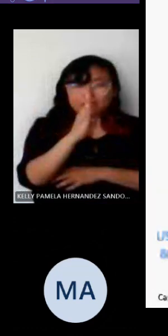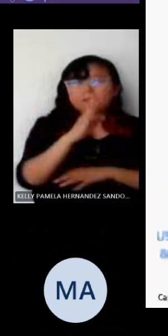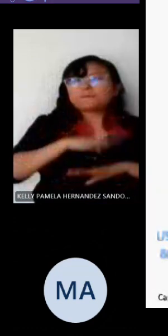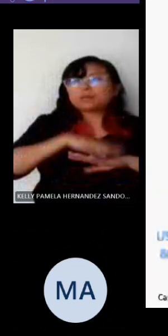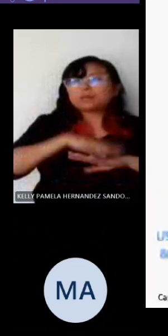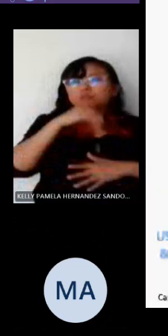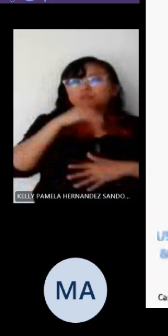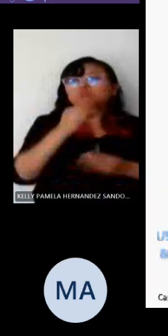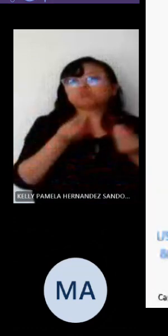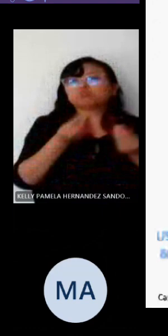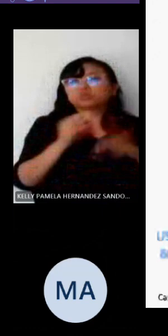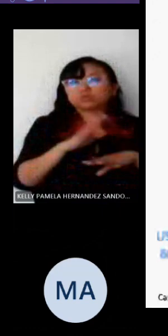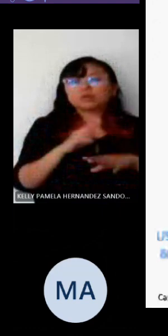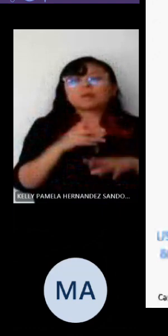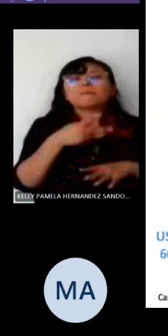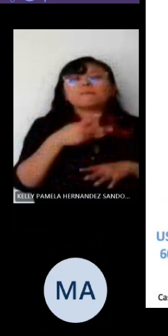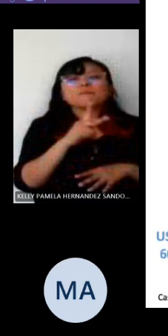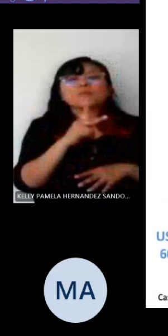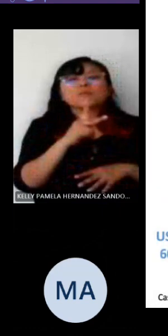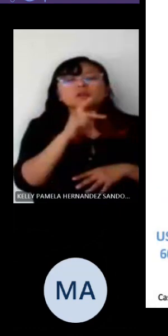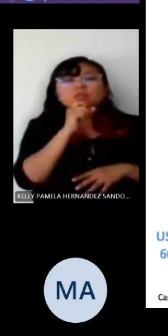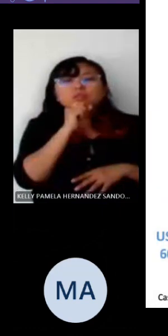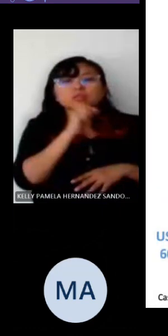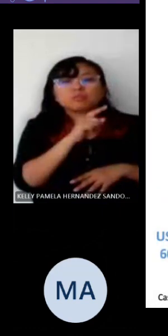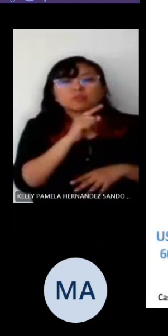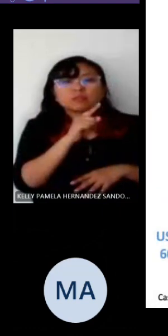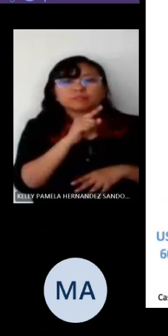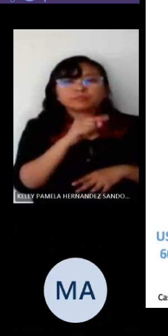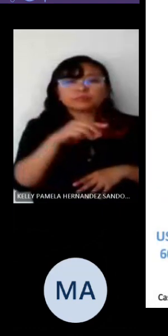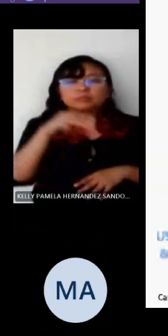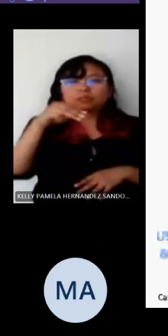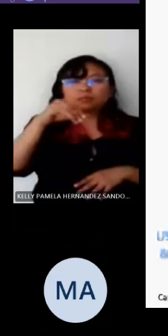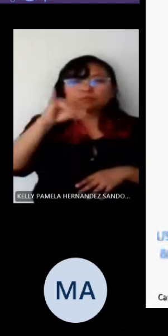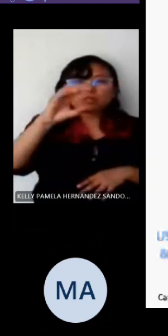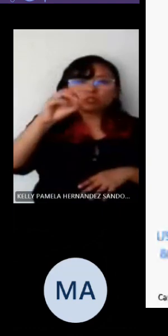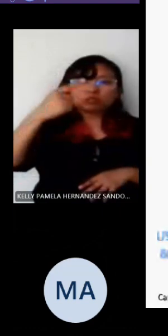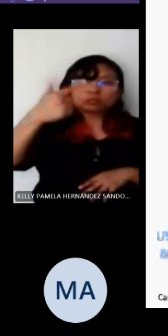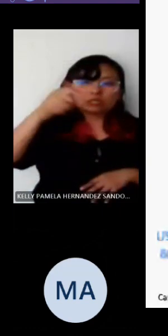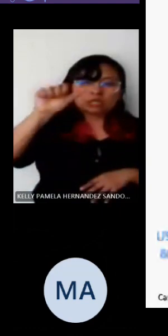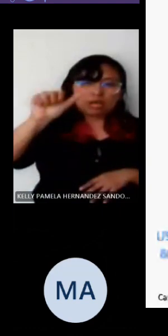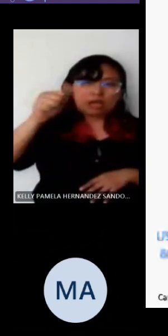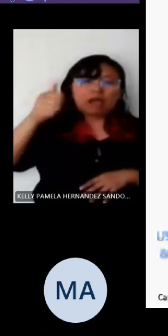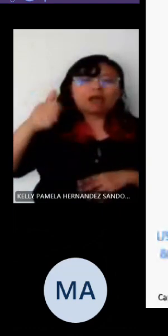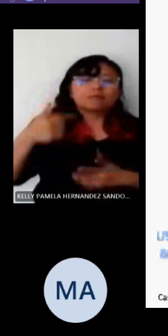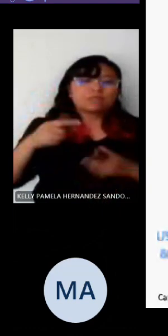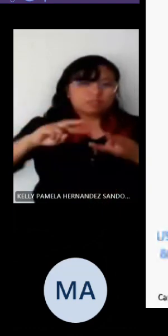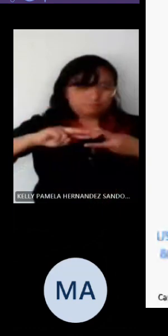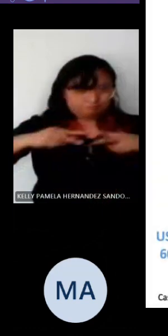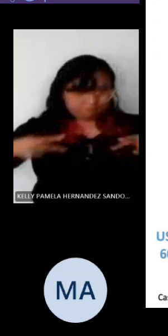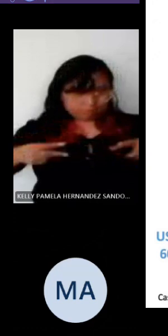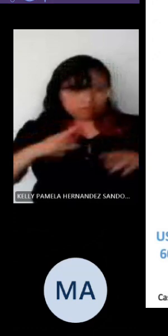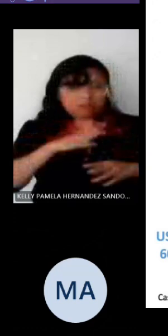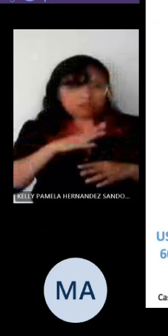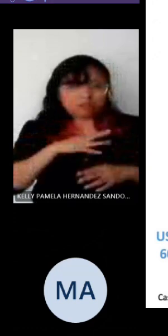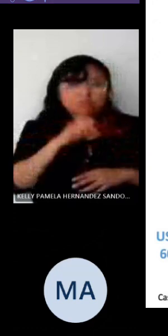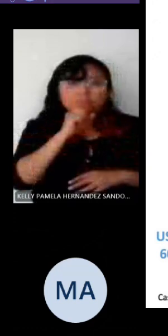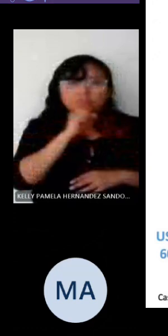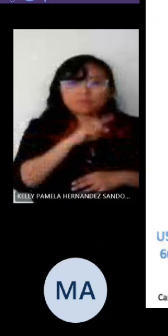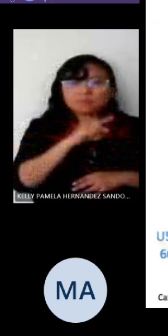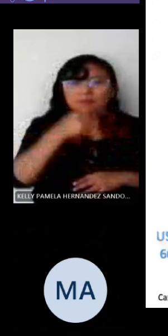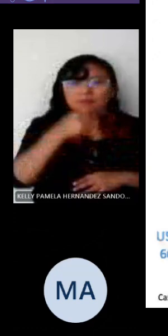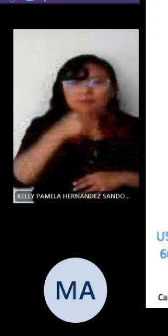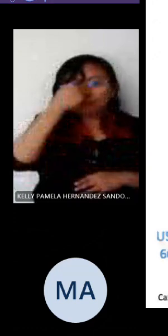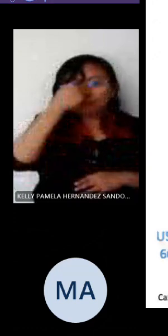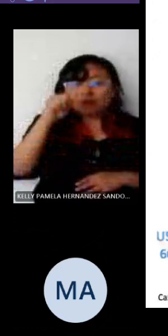es la MIO7A, el gen más relevante y más frecuente. Y para el síndrome de Usher tipo